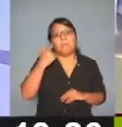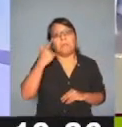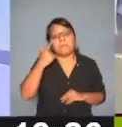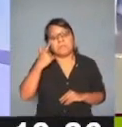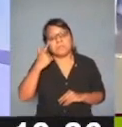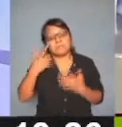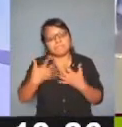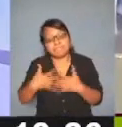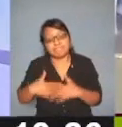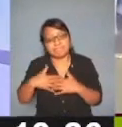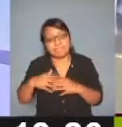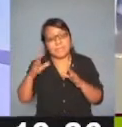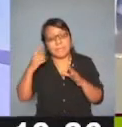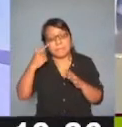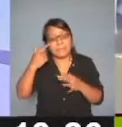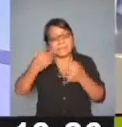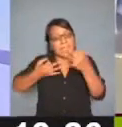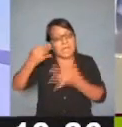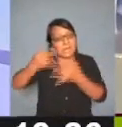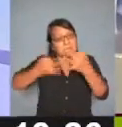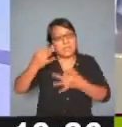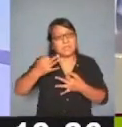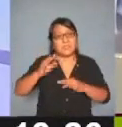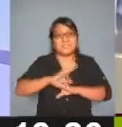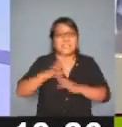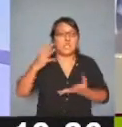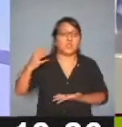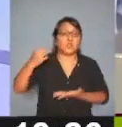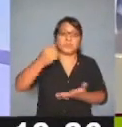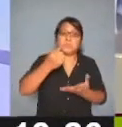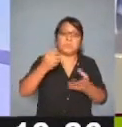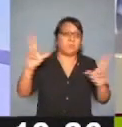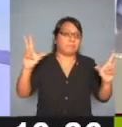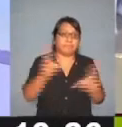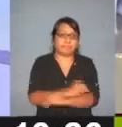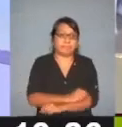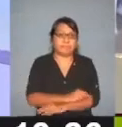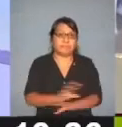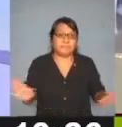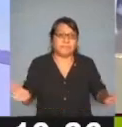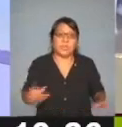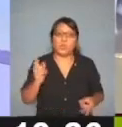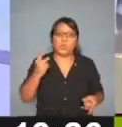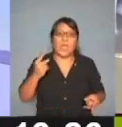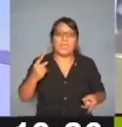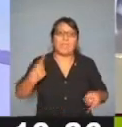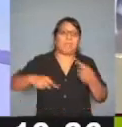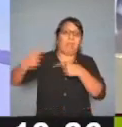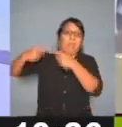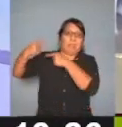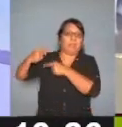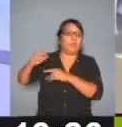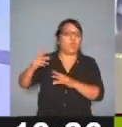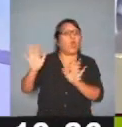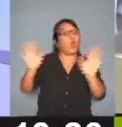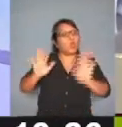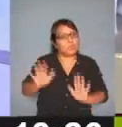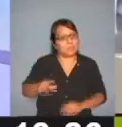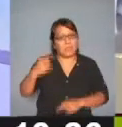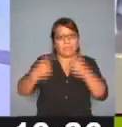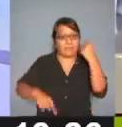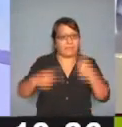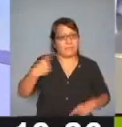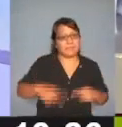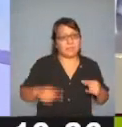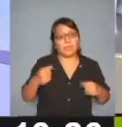este que los subsidios se han terminado y que esto no va a volver atrás como para organizarse entre los diferentes sectores